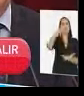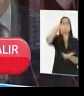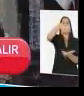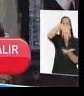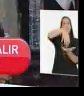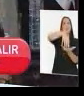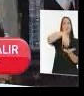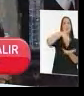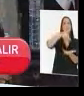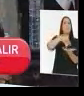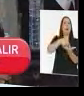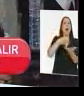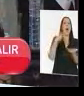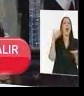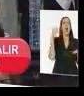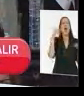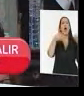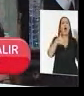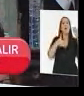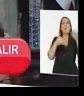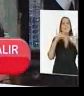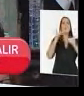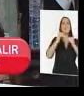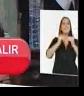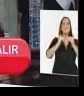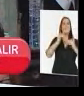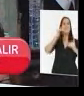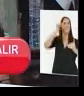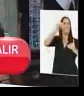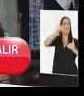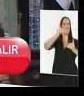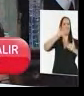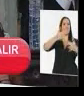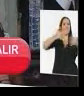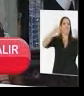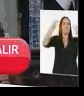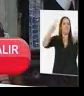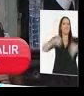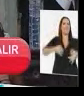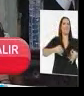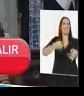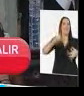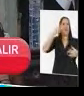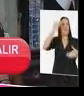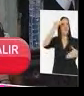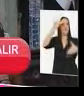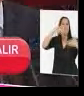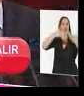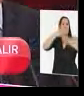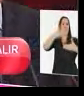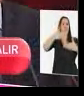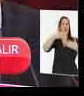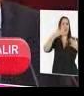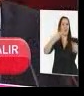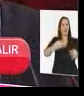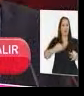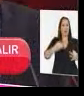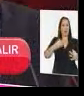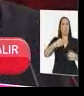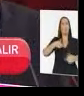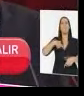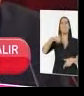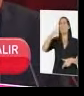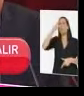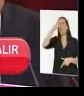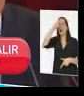es que los errores que están cometiendo estos en el gobierno dan pie para que los otros, la gente diga, y bueno, en definitiva son todos iguales. ¿No crees en el